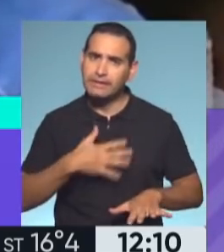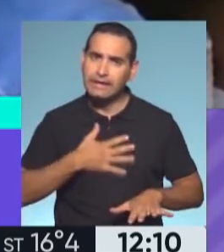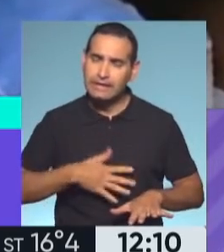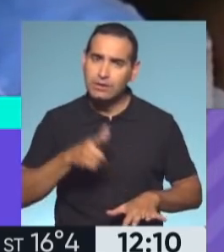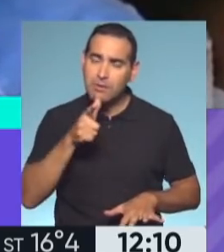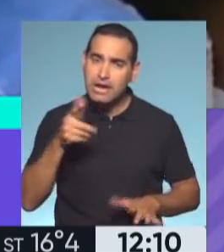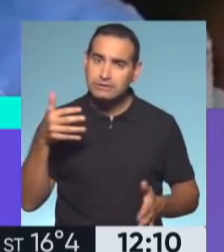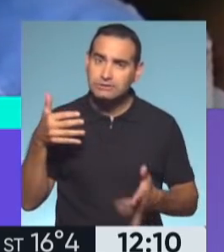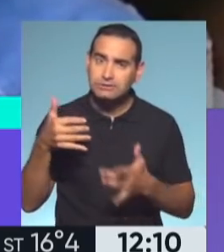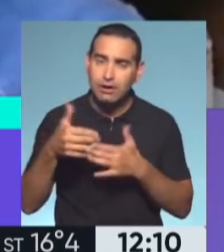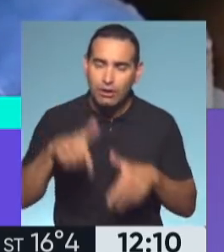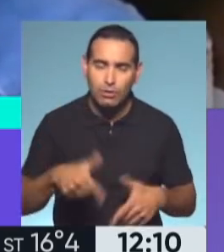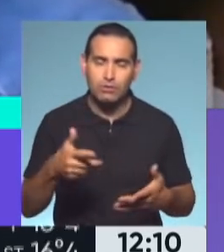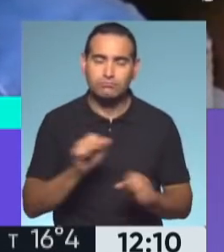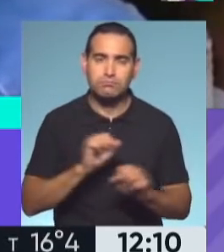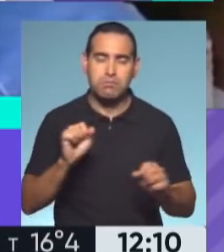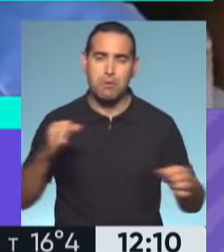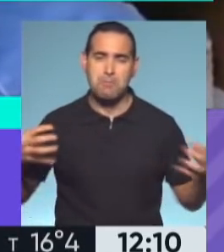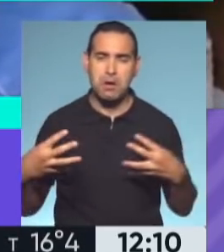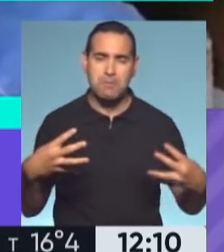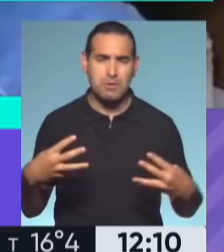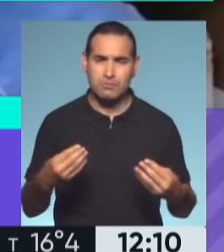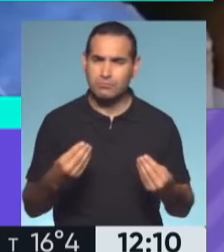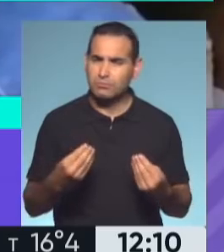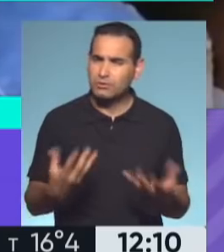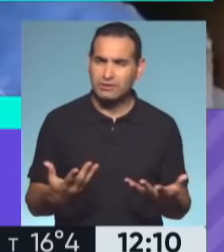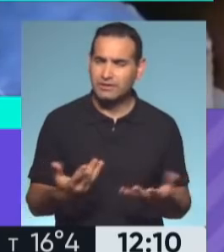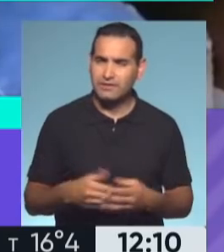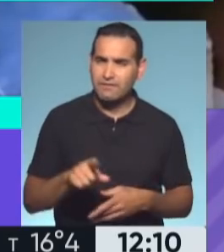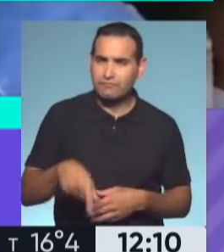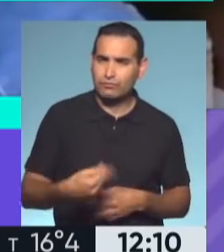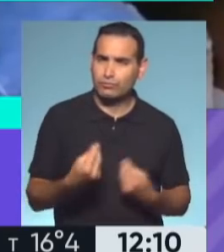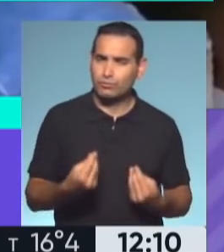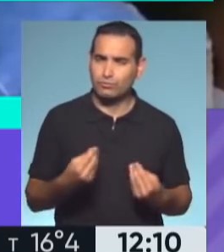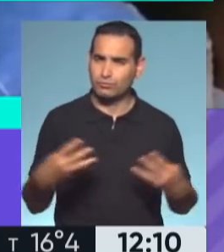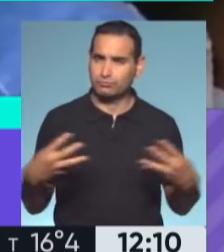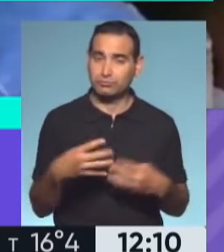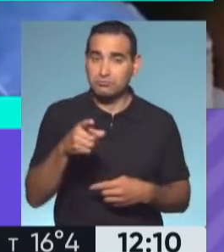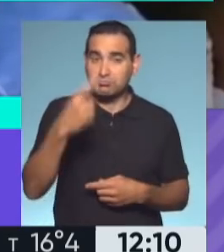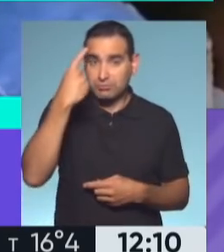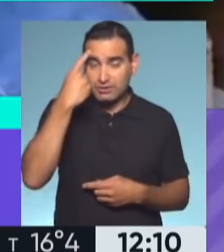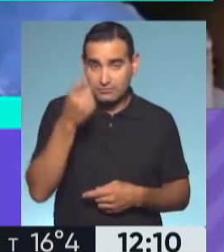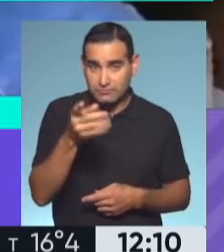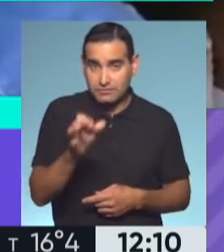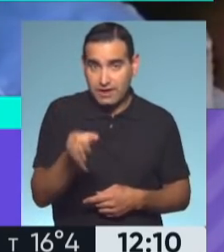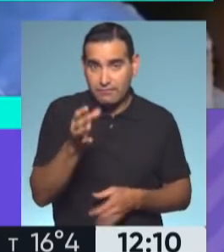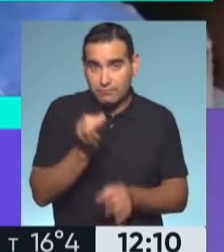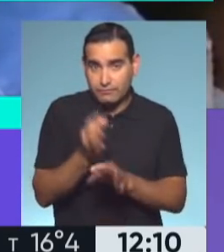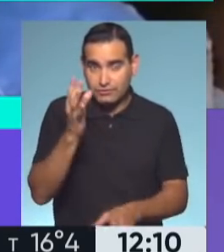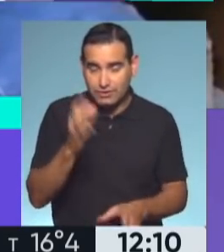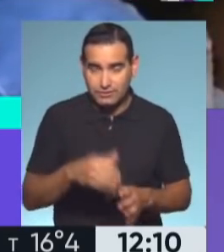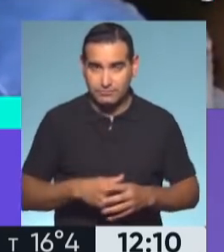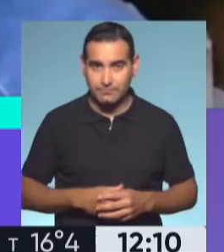tranquilidad. ¿Por qué ahora? ¿Por qué en este momento? ¿Cuál es la primera explicación y la primera visión que vos tenés justamente siendo un especialista en el